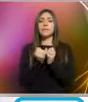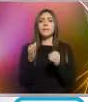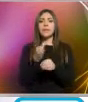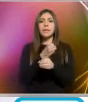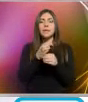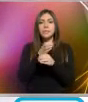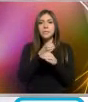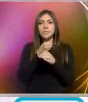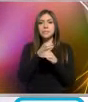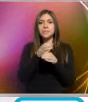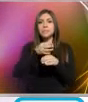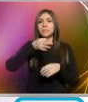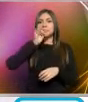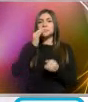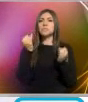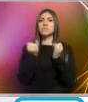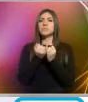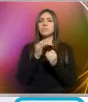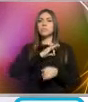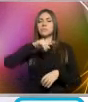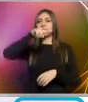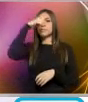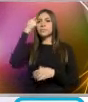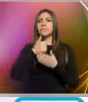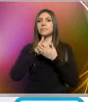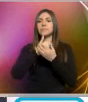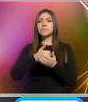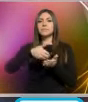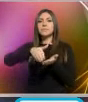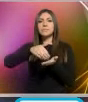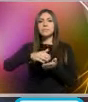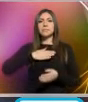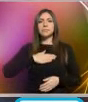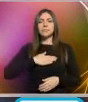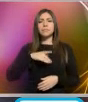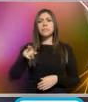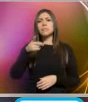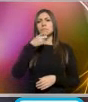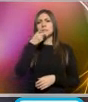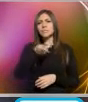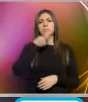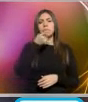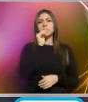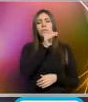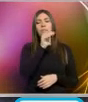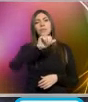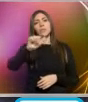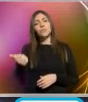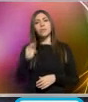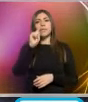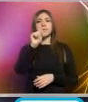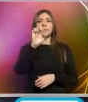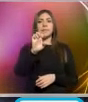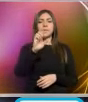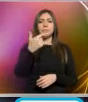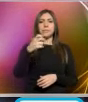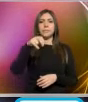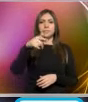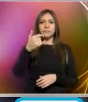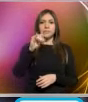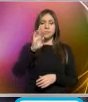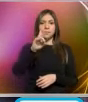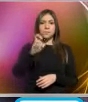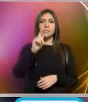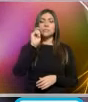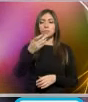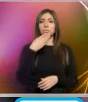que también promueve el movimiento intestinal. Por ahí escuché del té de jengibre, ¿qué tan bueno es para la cuestión de la digestión y